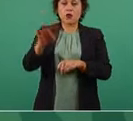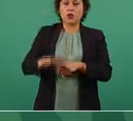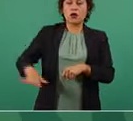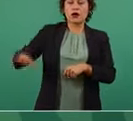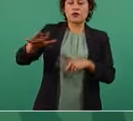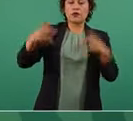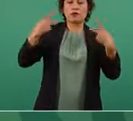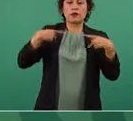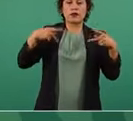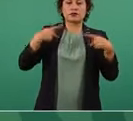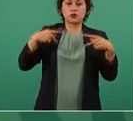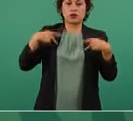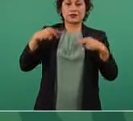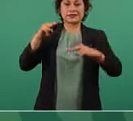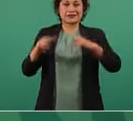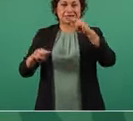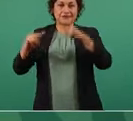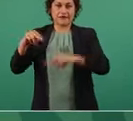aspiracionista